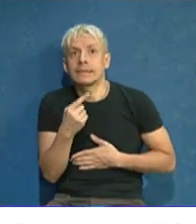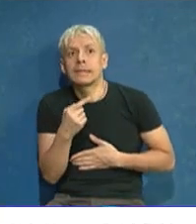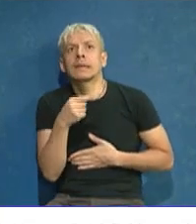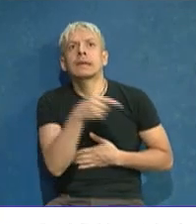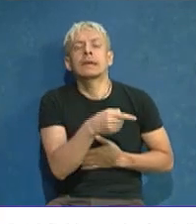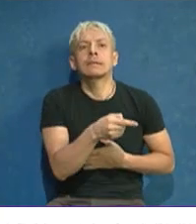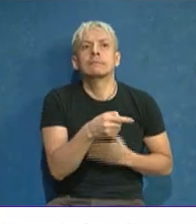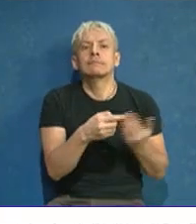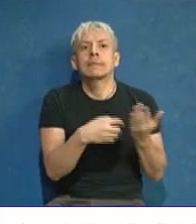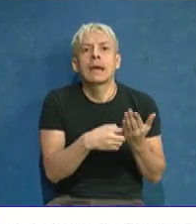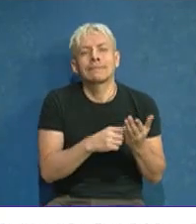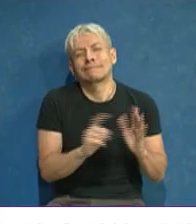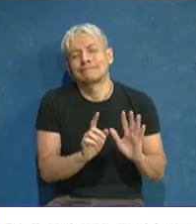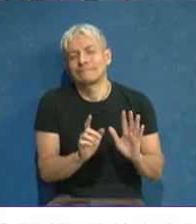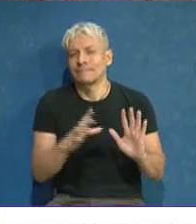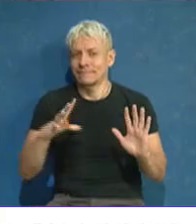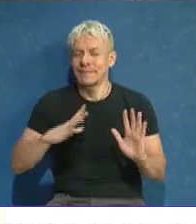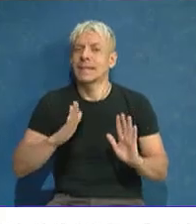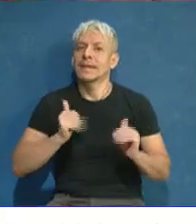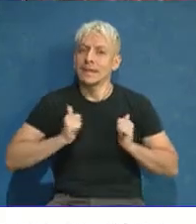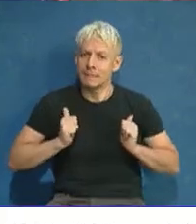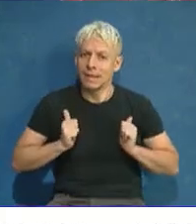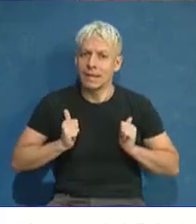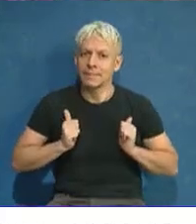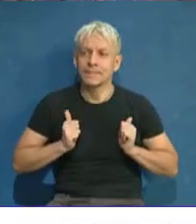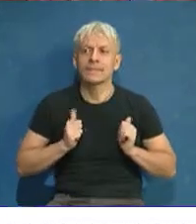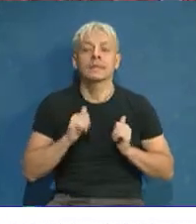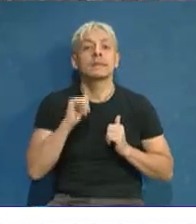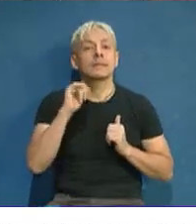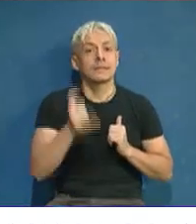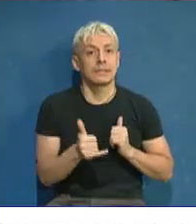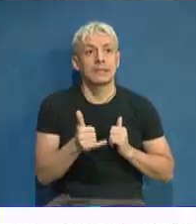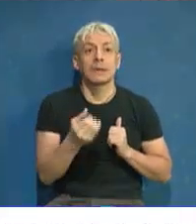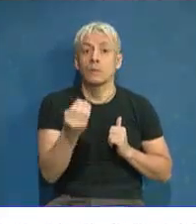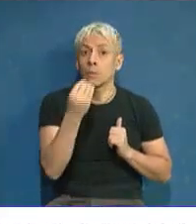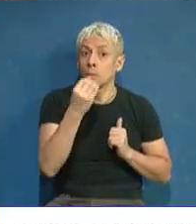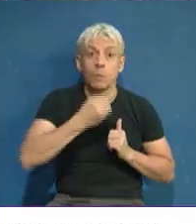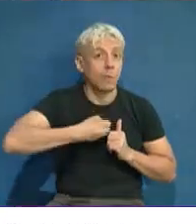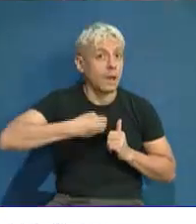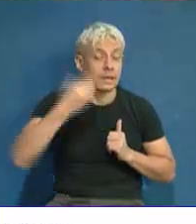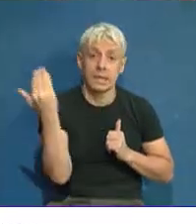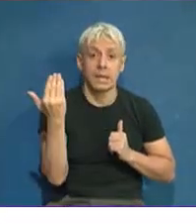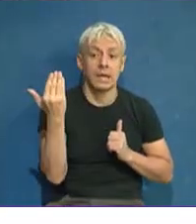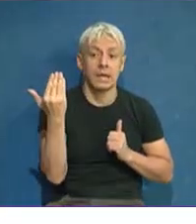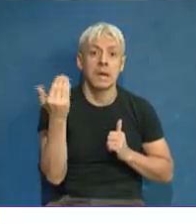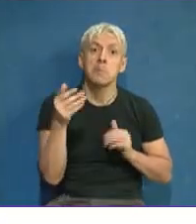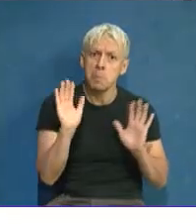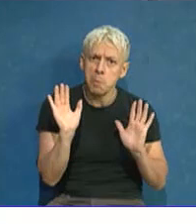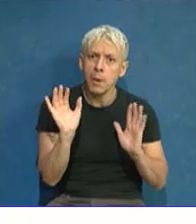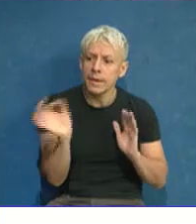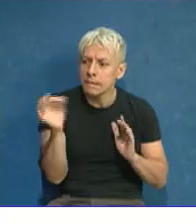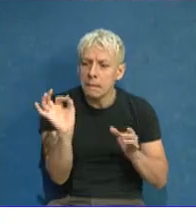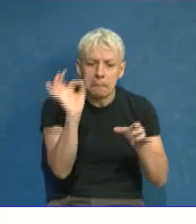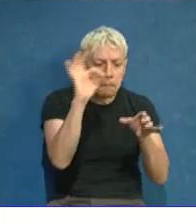sido un poco osado pero si cualquier alimento que esté con un microorganismo peligroso patógeno o sus